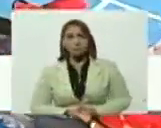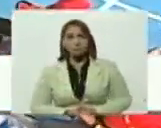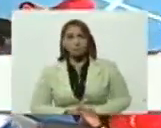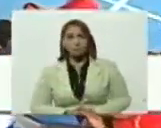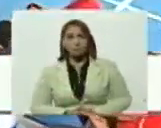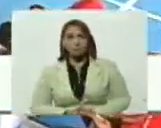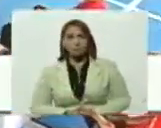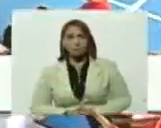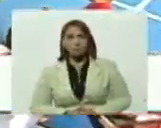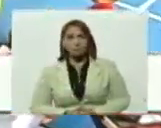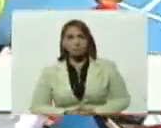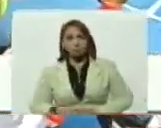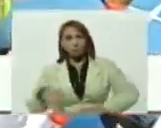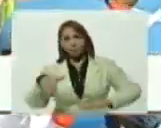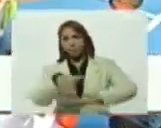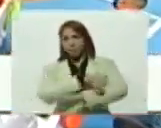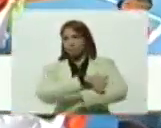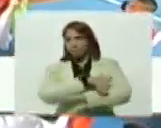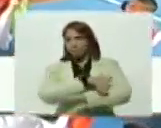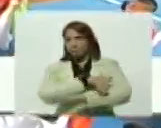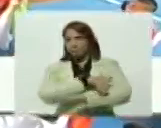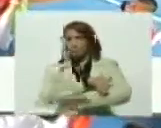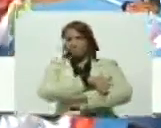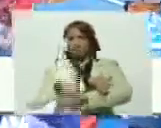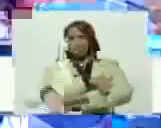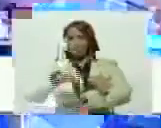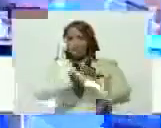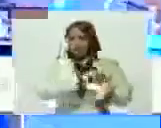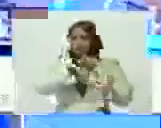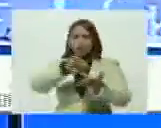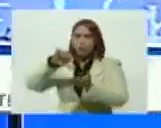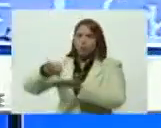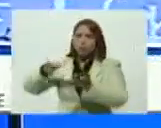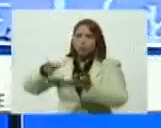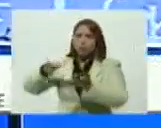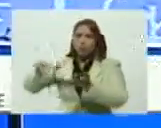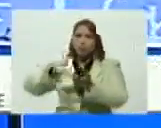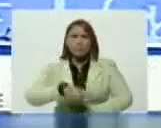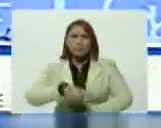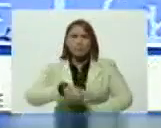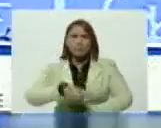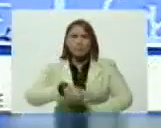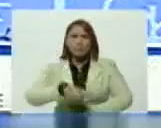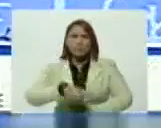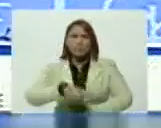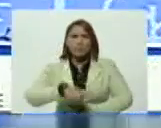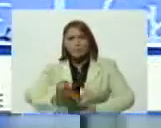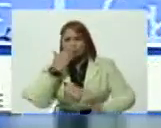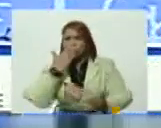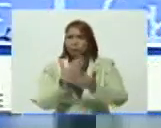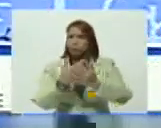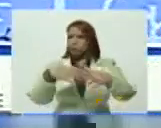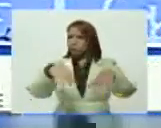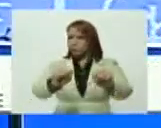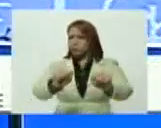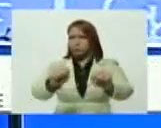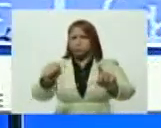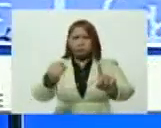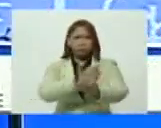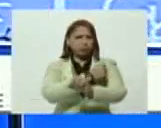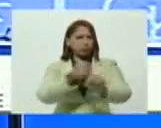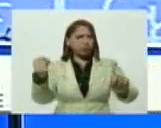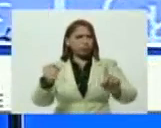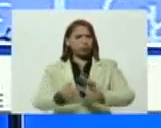las calles de los pueblos de Venezuela imperialismo agresor